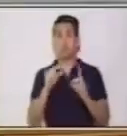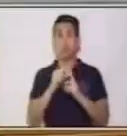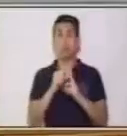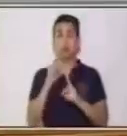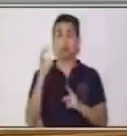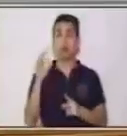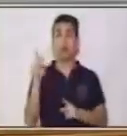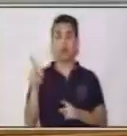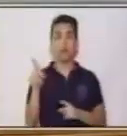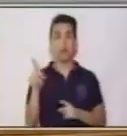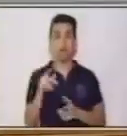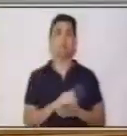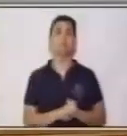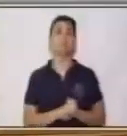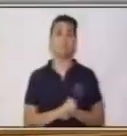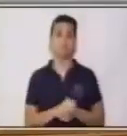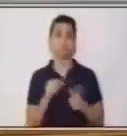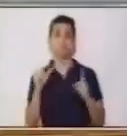la palabra blog,